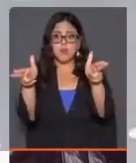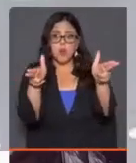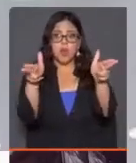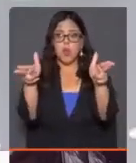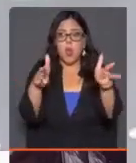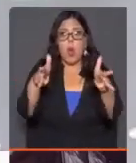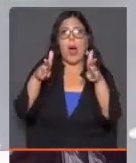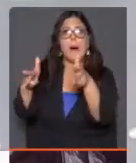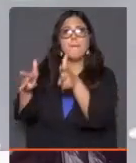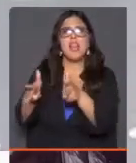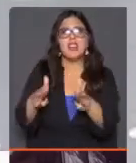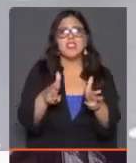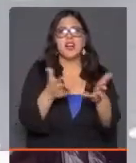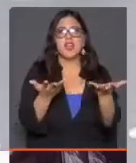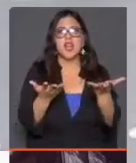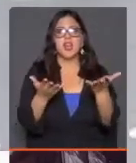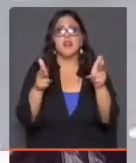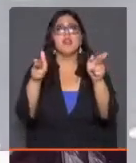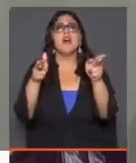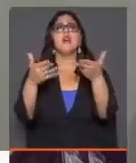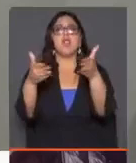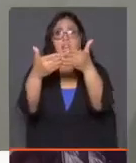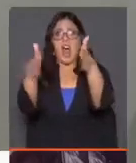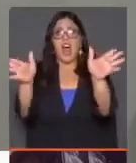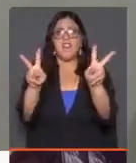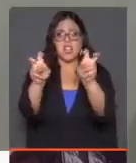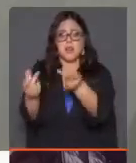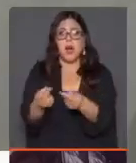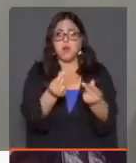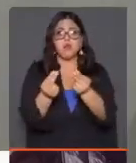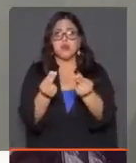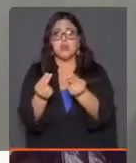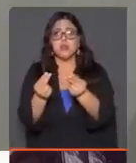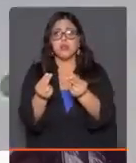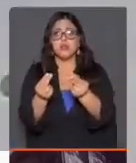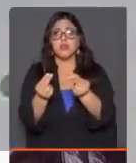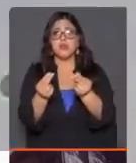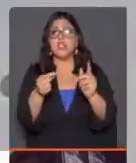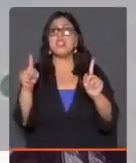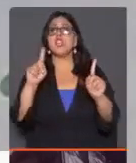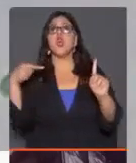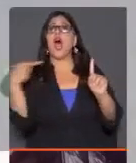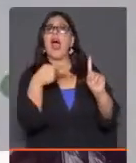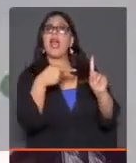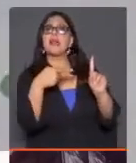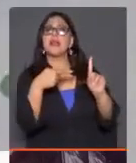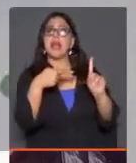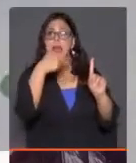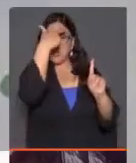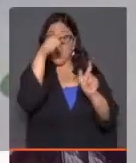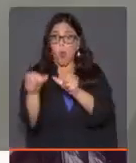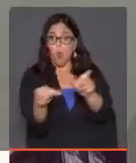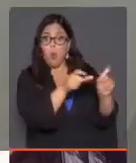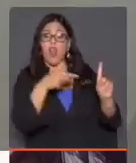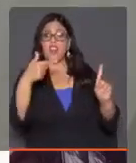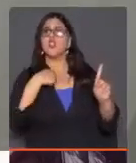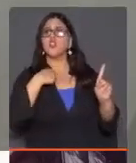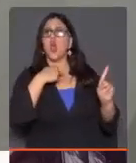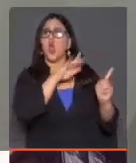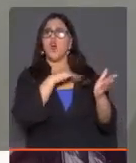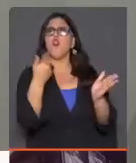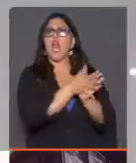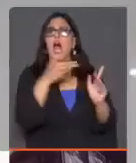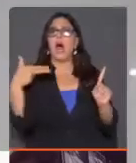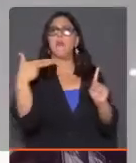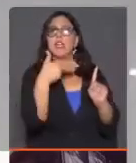amenazar, abran la bóveda, si no a este, refiriéndose al vigilante, lo mato. Revelación 1, imágenes inéditas,